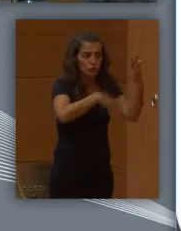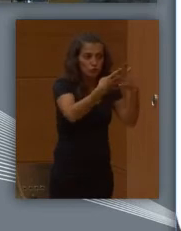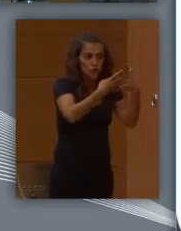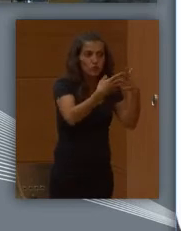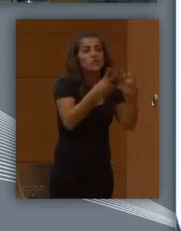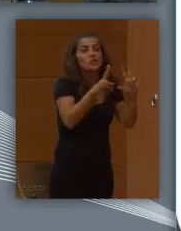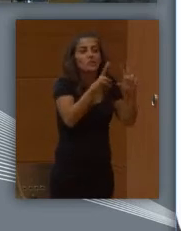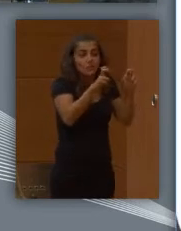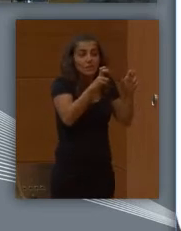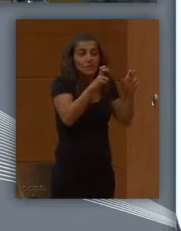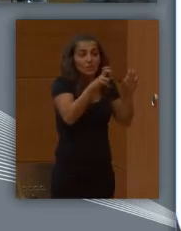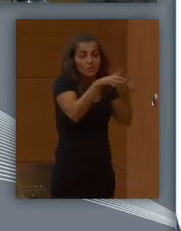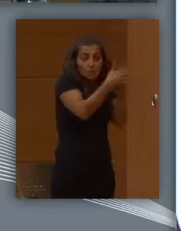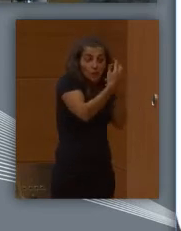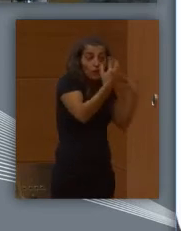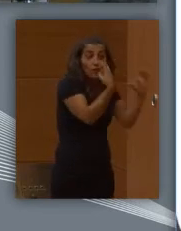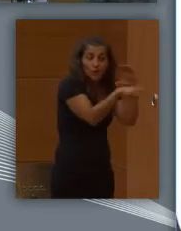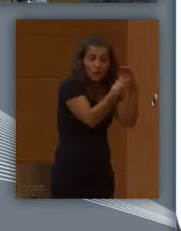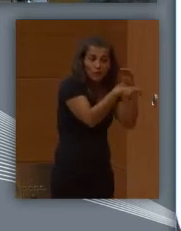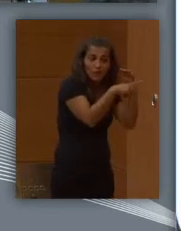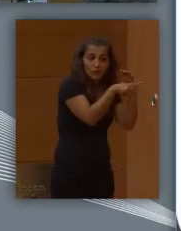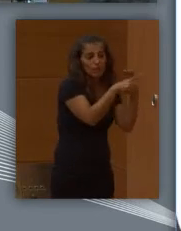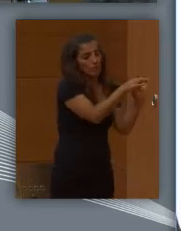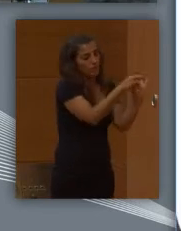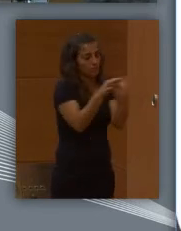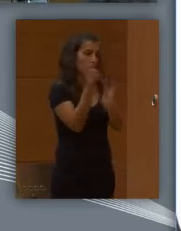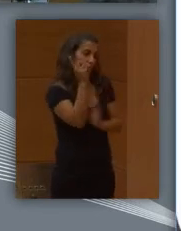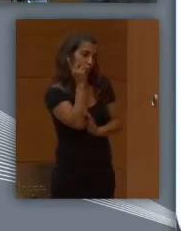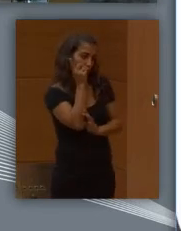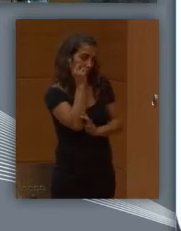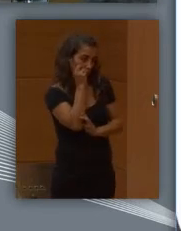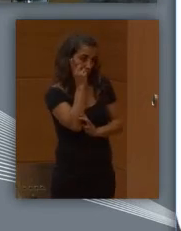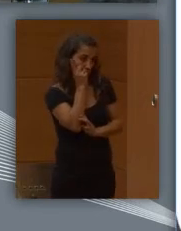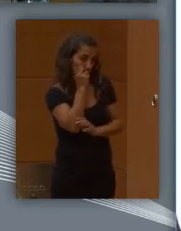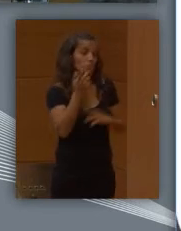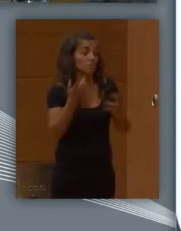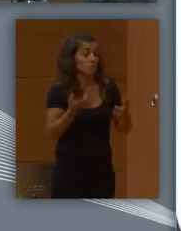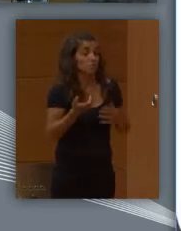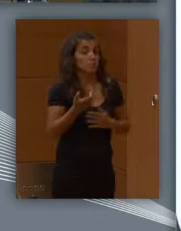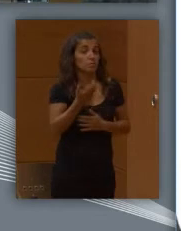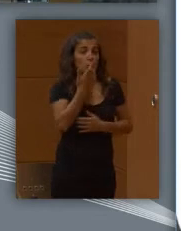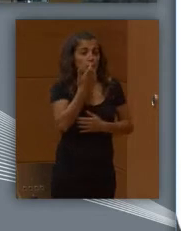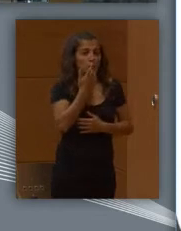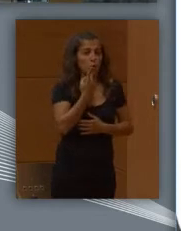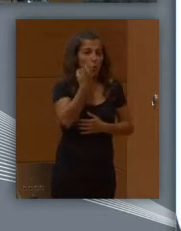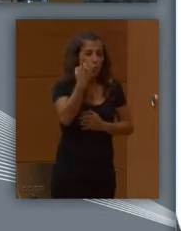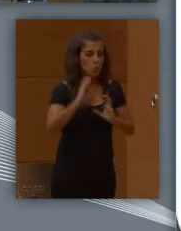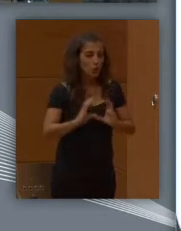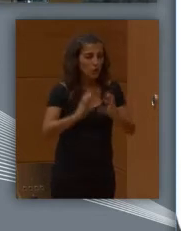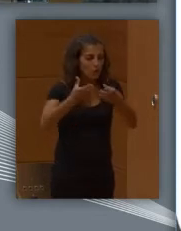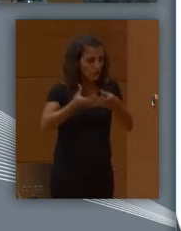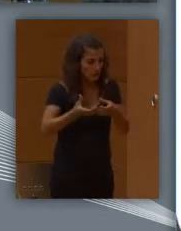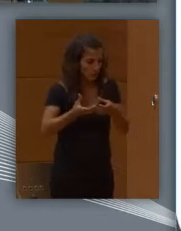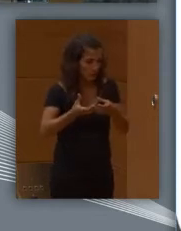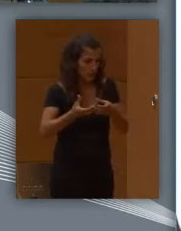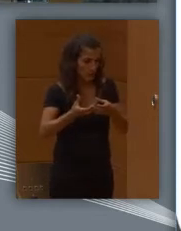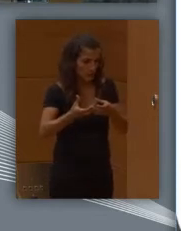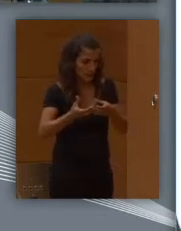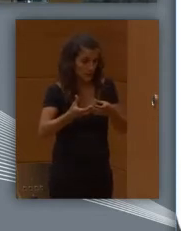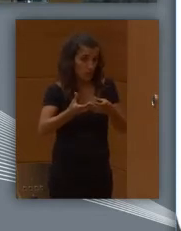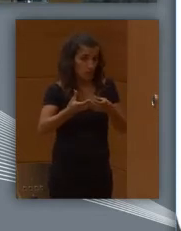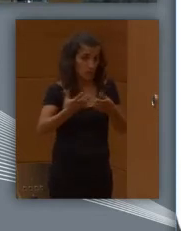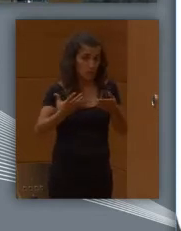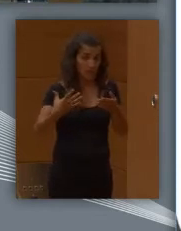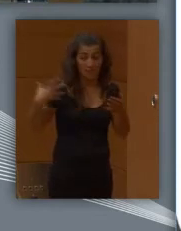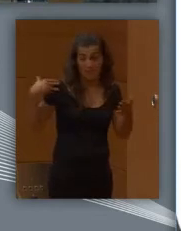los dispositivos móviles. Pero es más, si ha habido un colectivo en el que toda esta tecnología